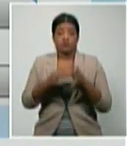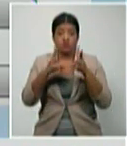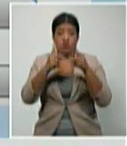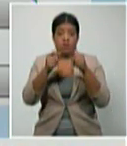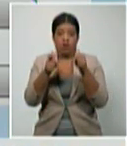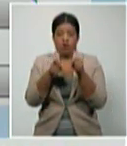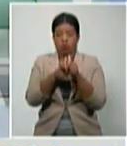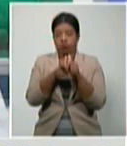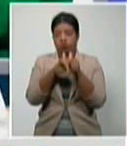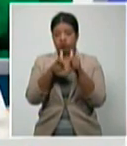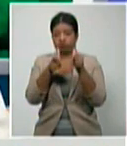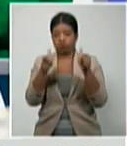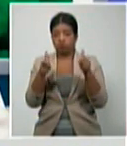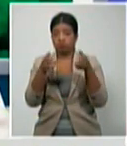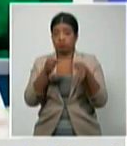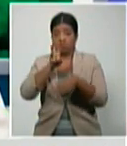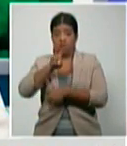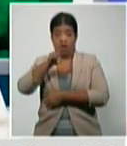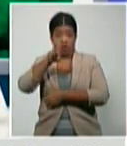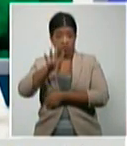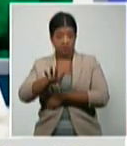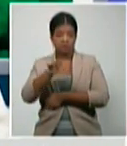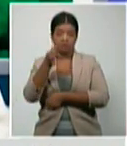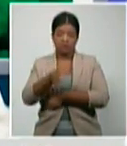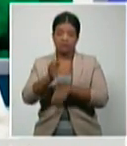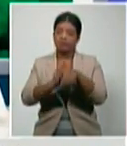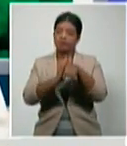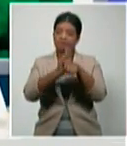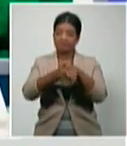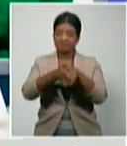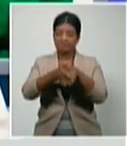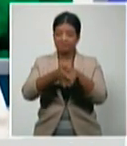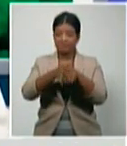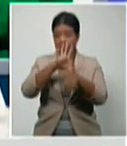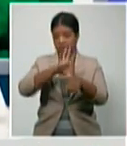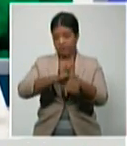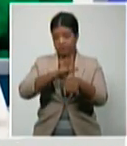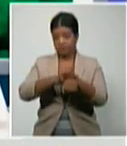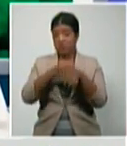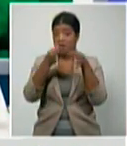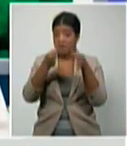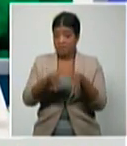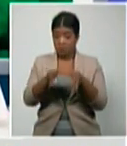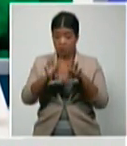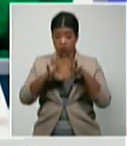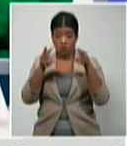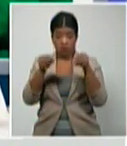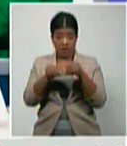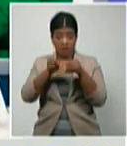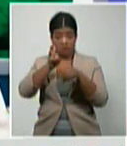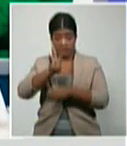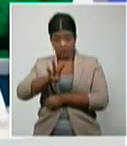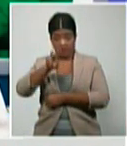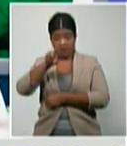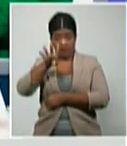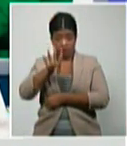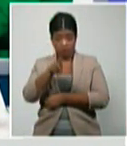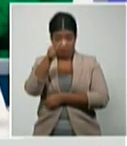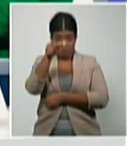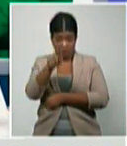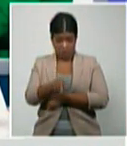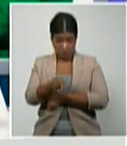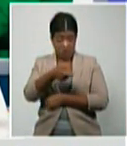tenido con la COVID-19. Y con estas 314 personas que se diagnosticaron